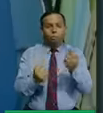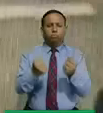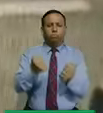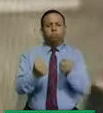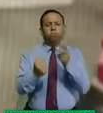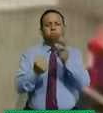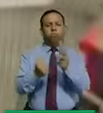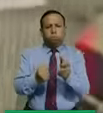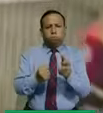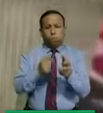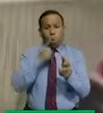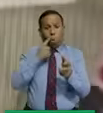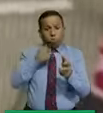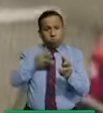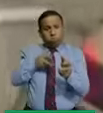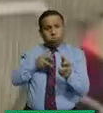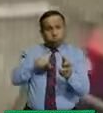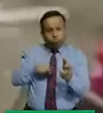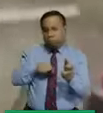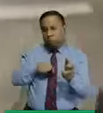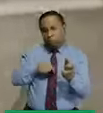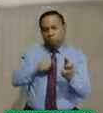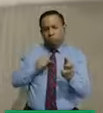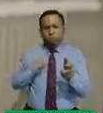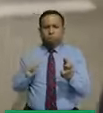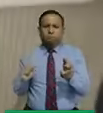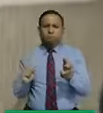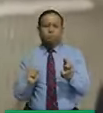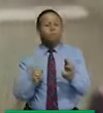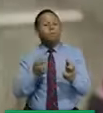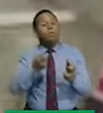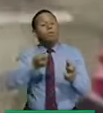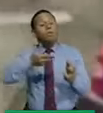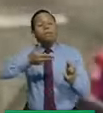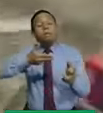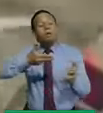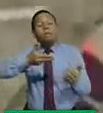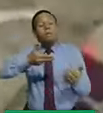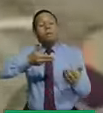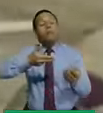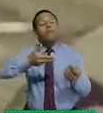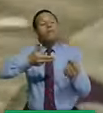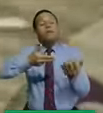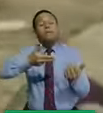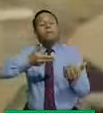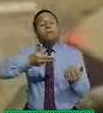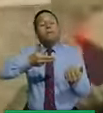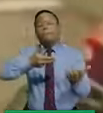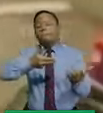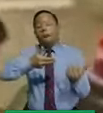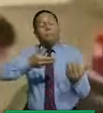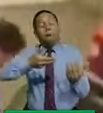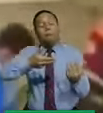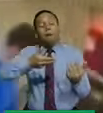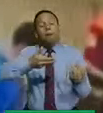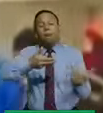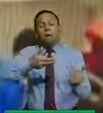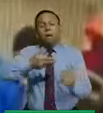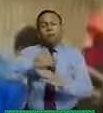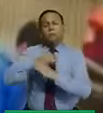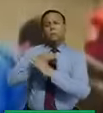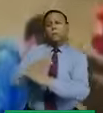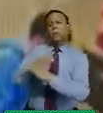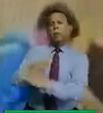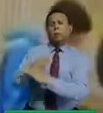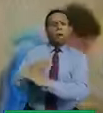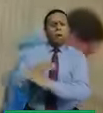arma en mano. Le pidió el dinero. Al parecer la víctima se resistió, lo obligó a bajarse y con una frialdad espantosa no